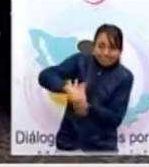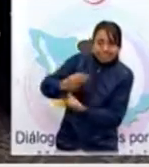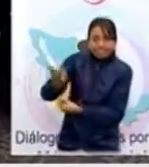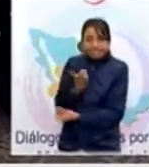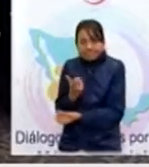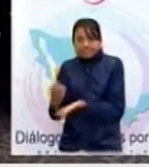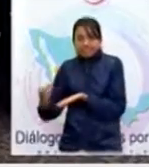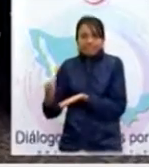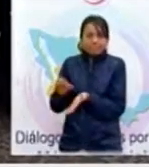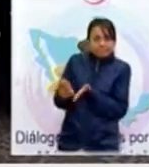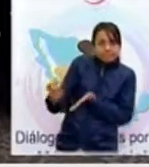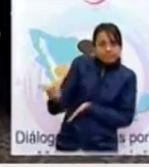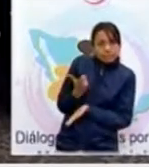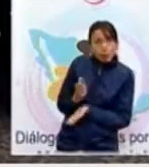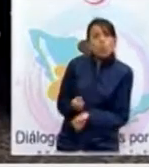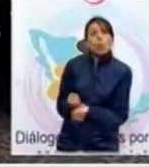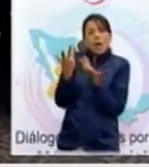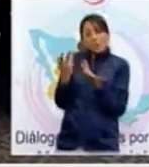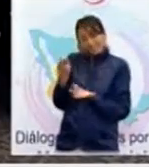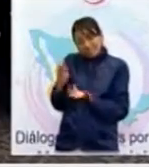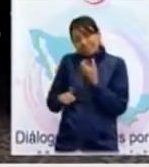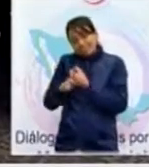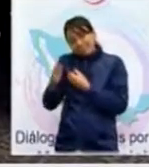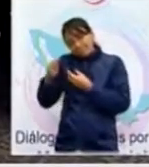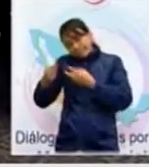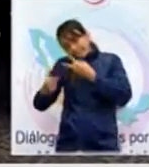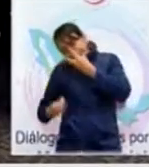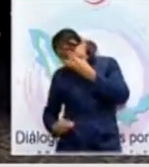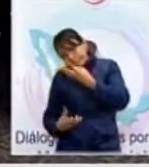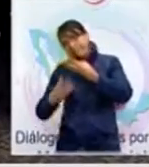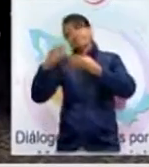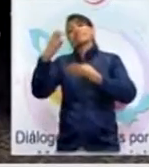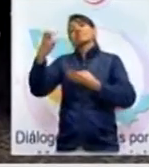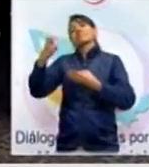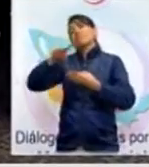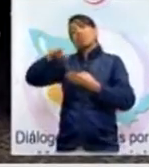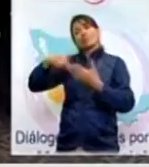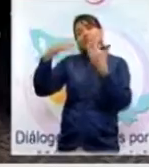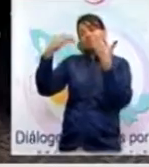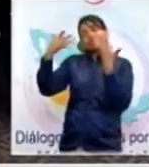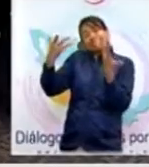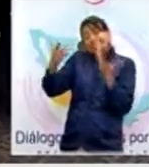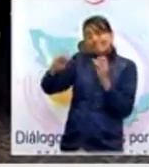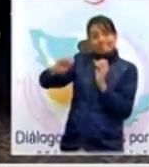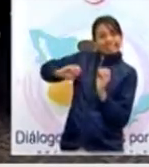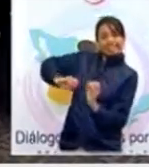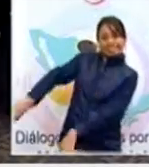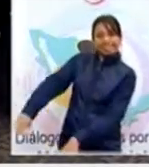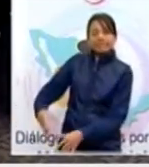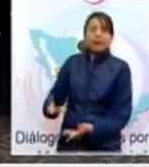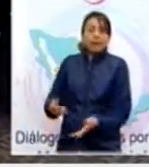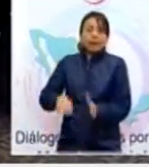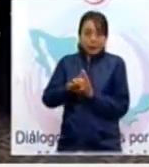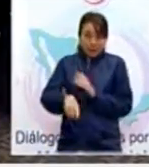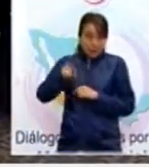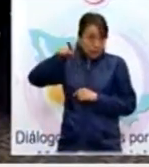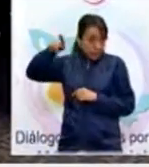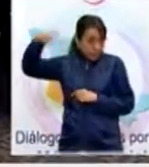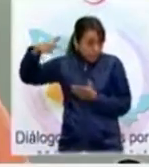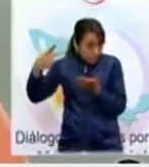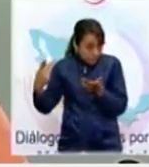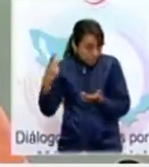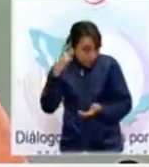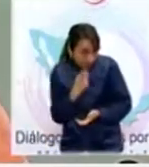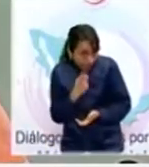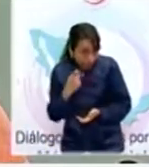al tema de lo que el Coneval nos da como primer lugar en pobreza alimentaria, particularmente en Guerrero. Un padre puede superar